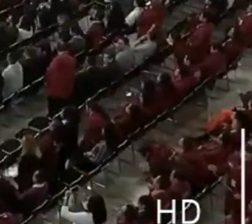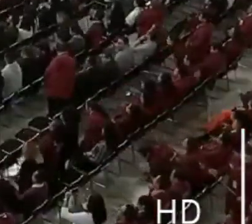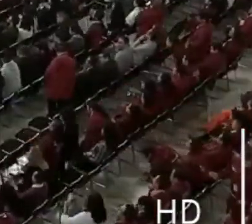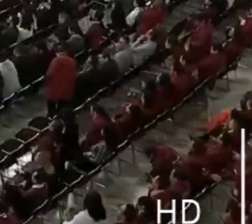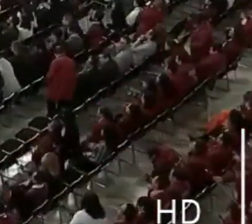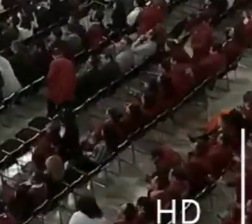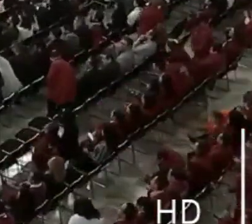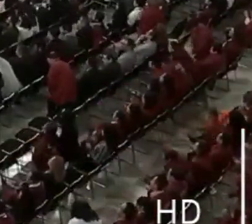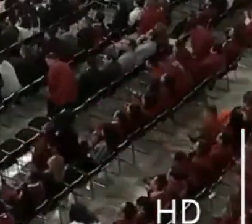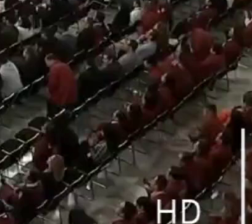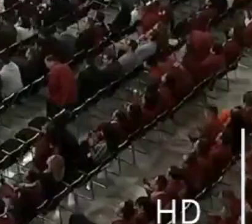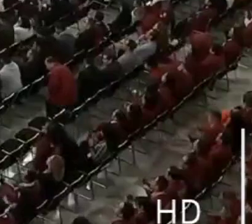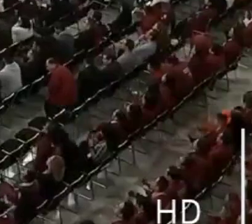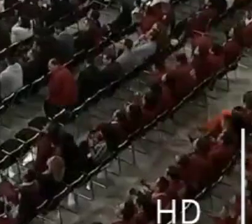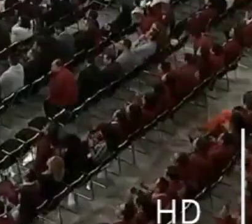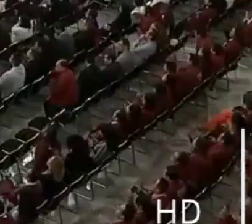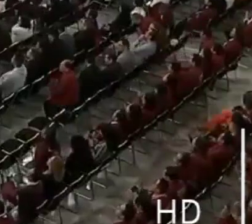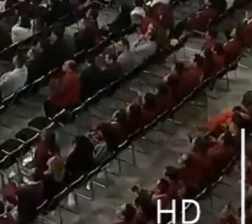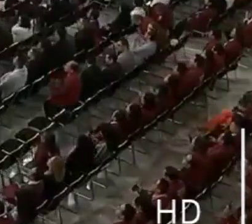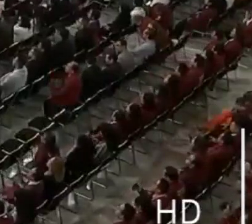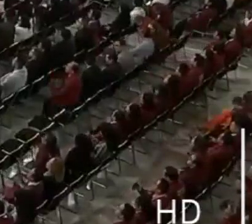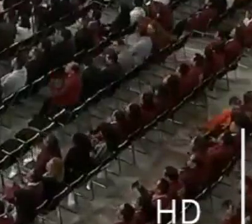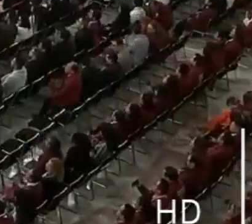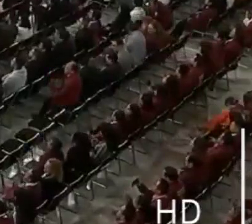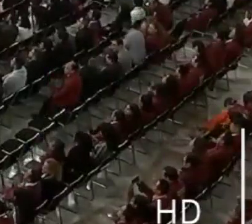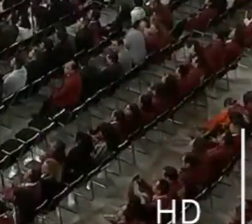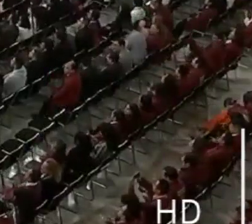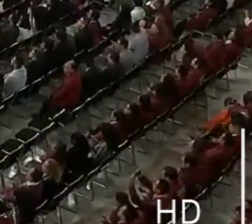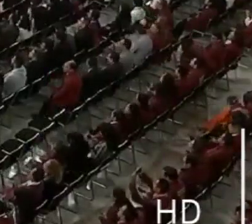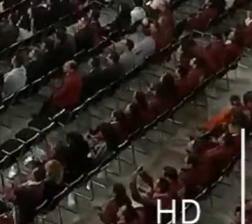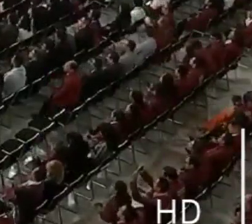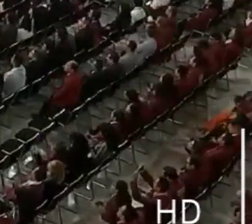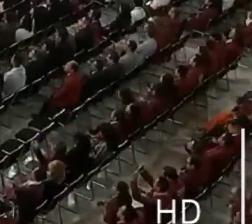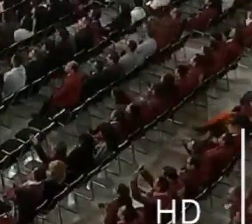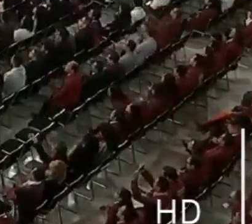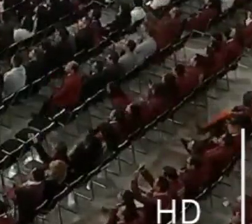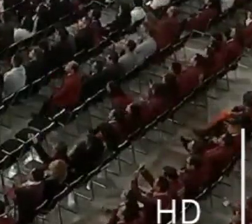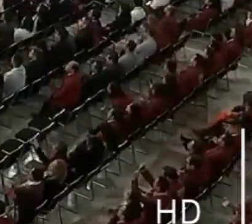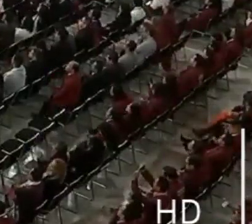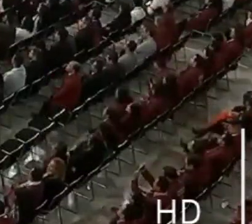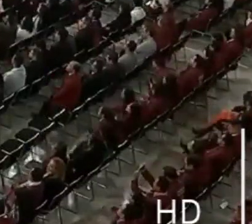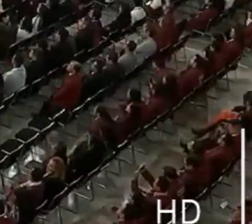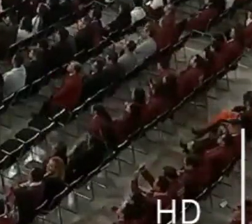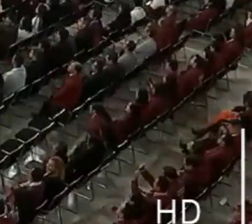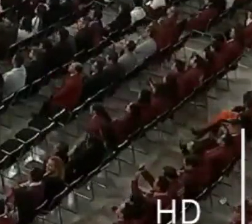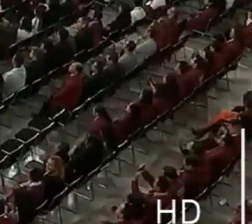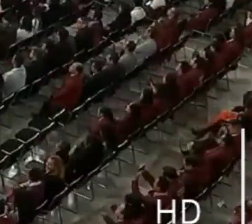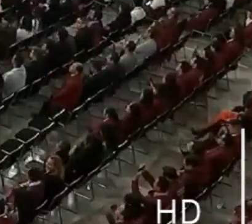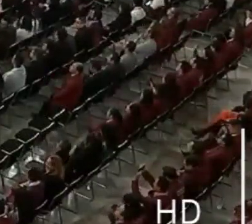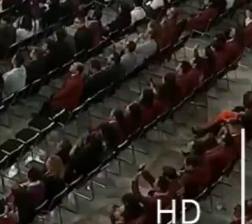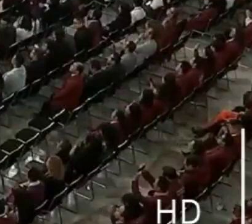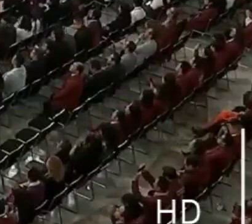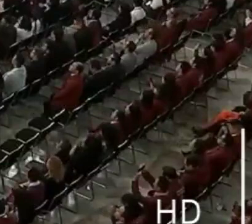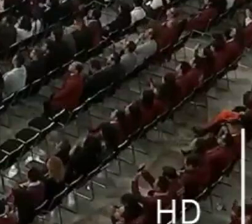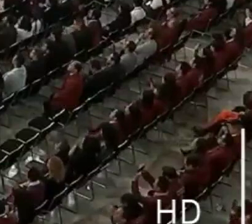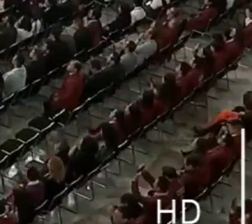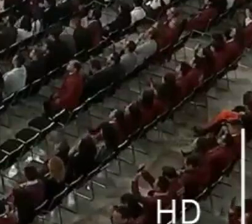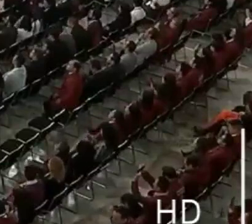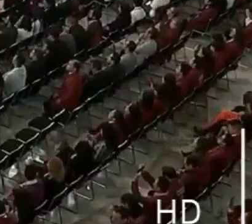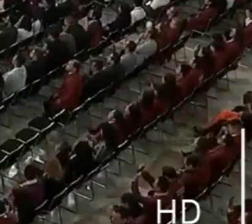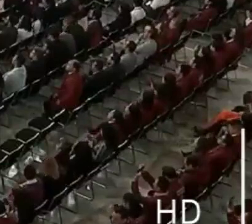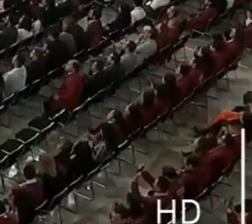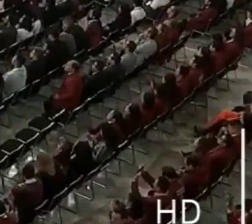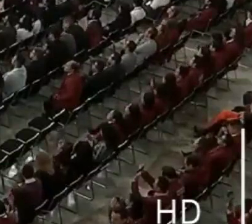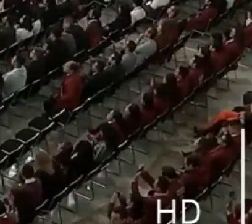Procedemos con el mensaje de bienvenida a cargo del jefe de gobierno de la Ciudad de México, maestro Martí